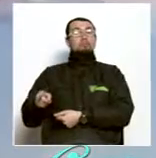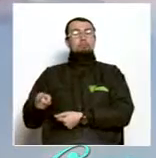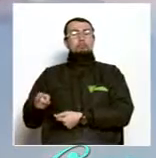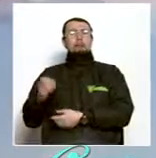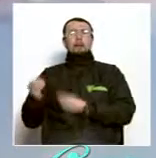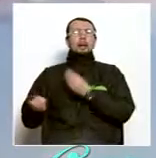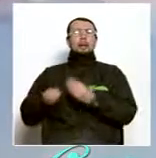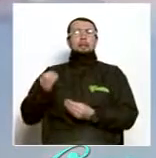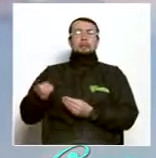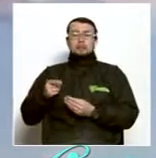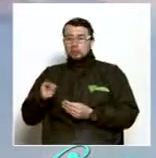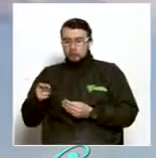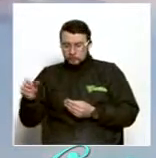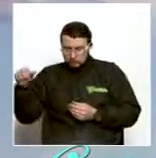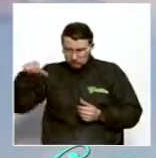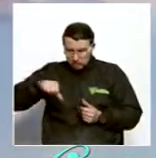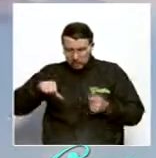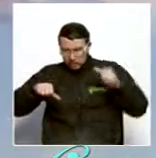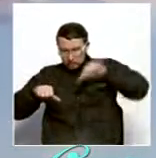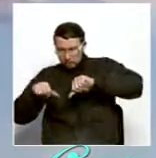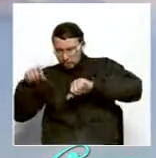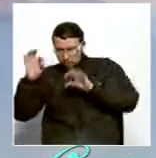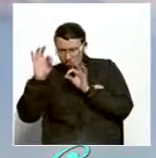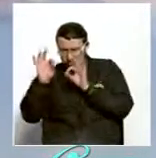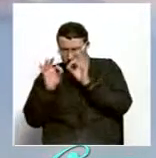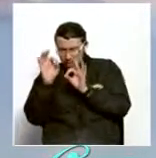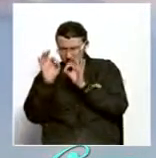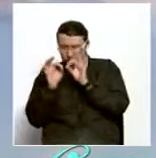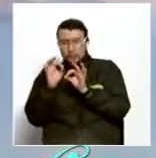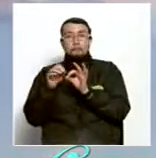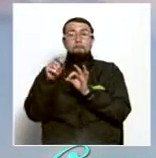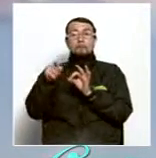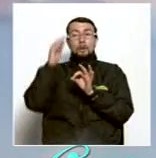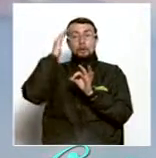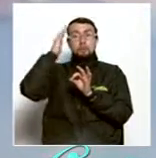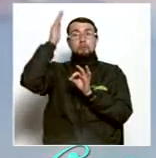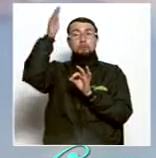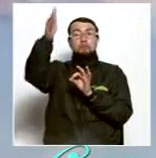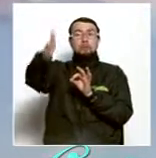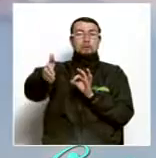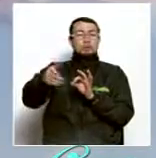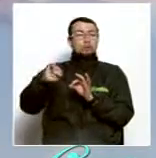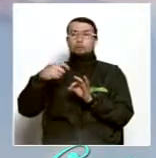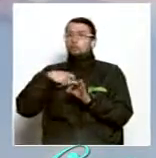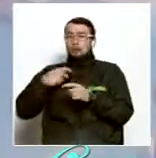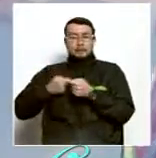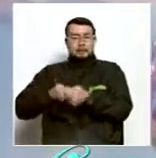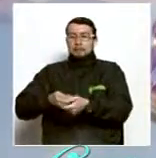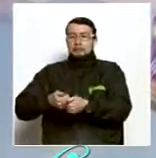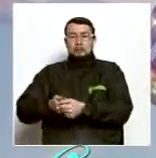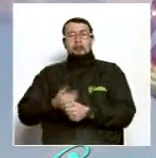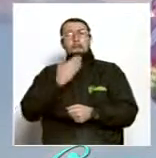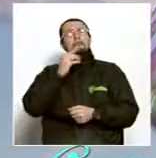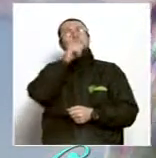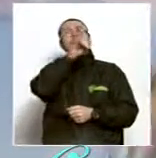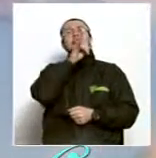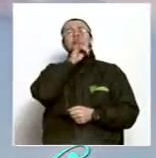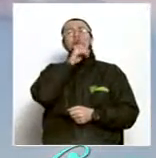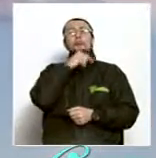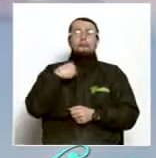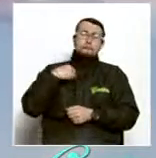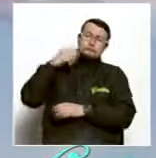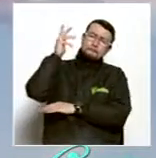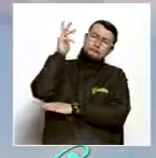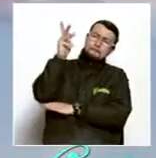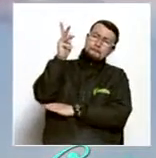hicieron unas transmutaciones de tal forma que las frutas que vienen no tienen semillas. Estaba en Estados Unidos y dando una